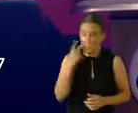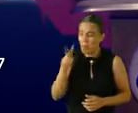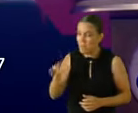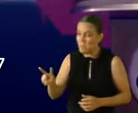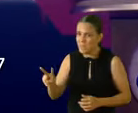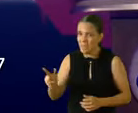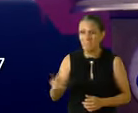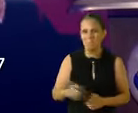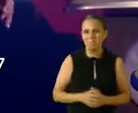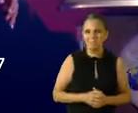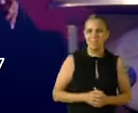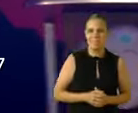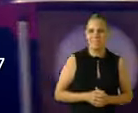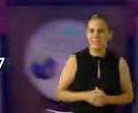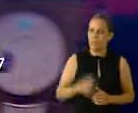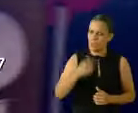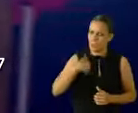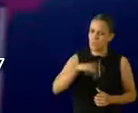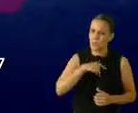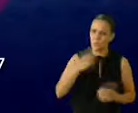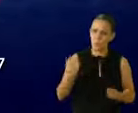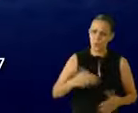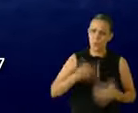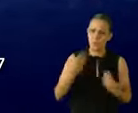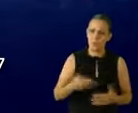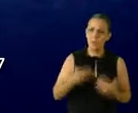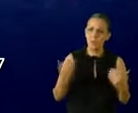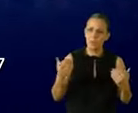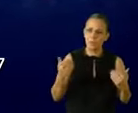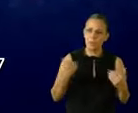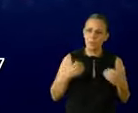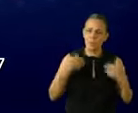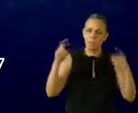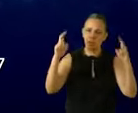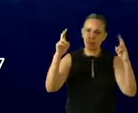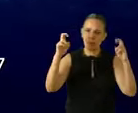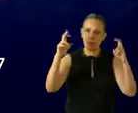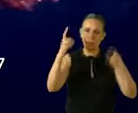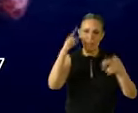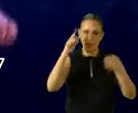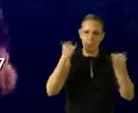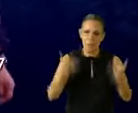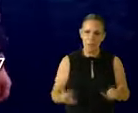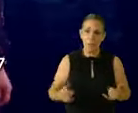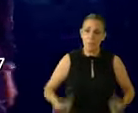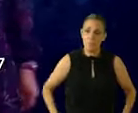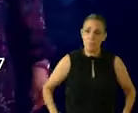los que le gustan. Estamos contentos. Tengo un tema para hoy. Vivir por fe.